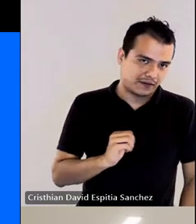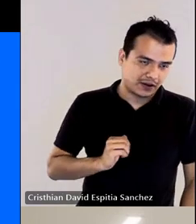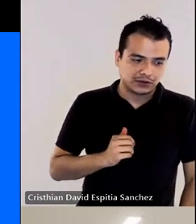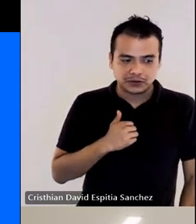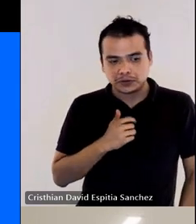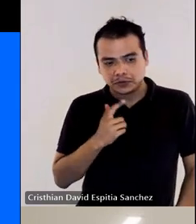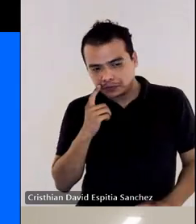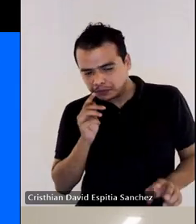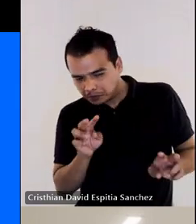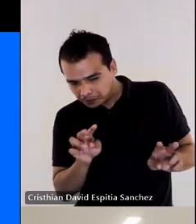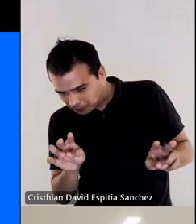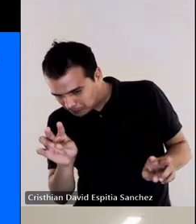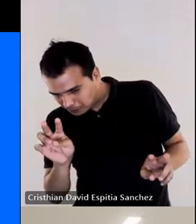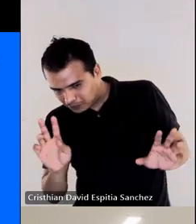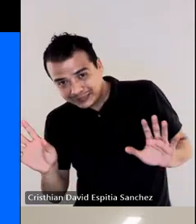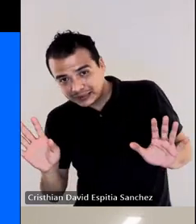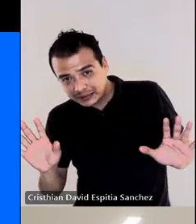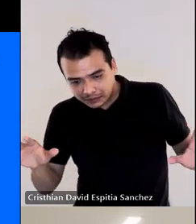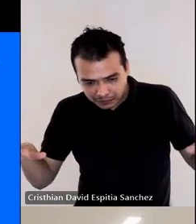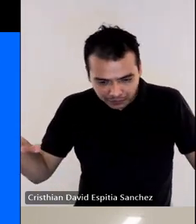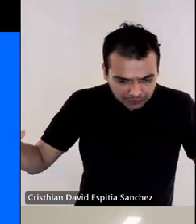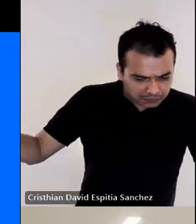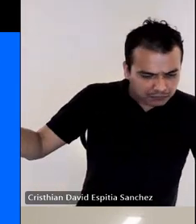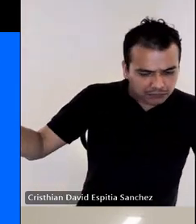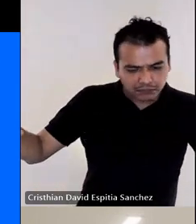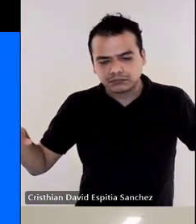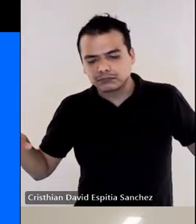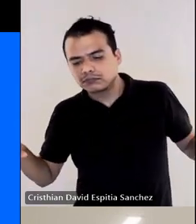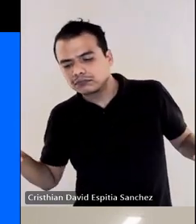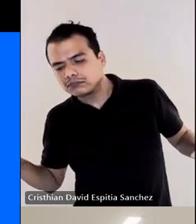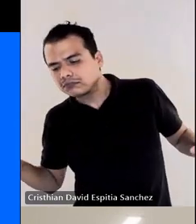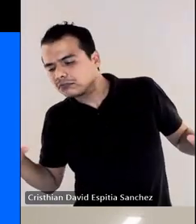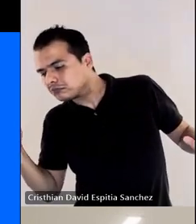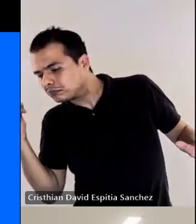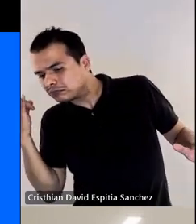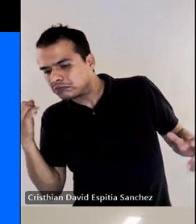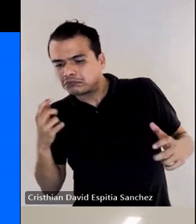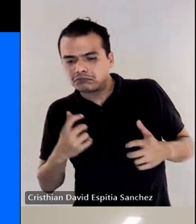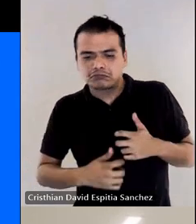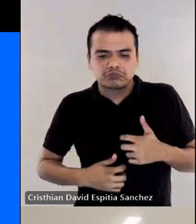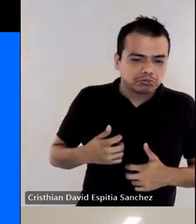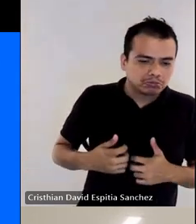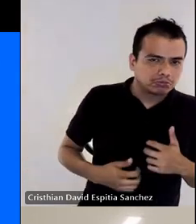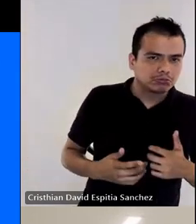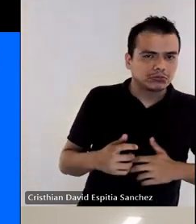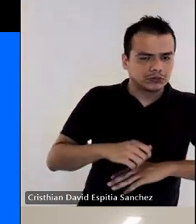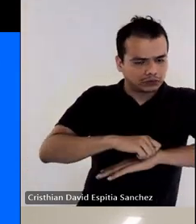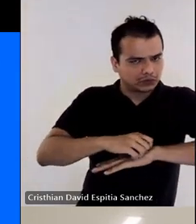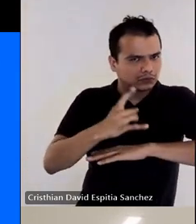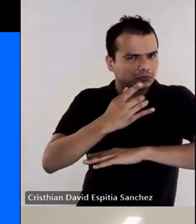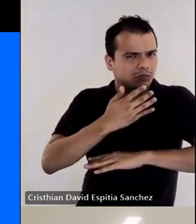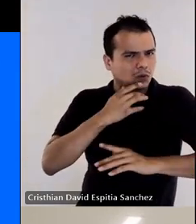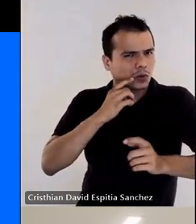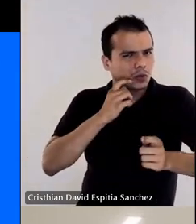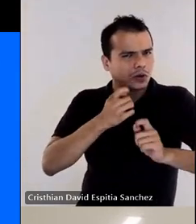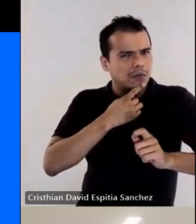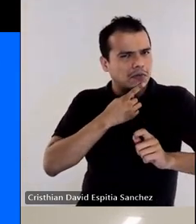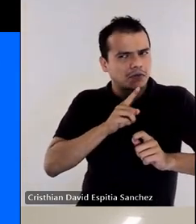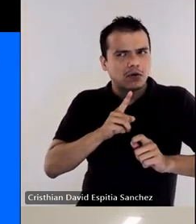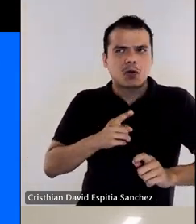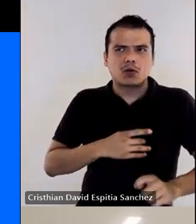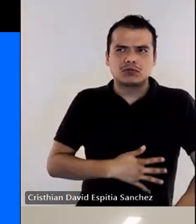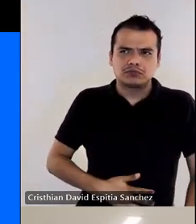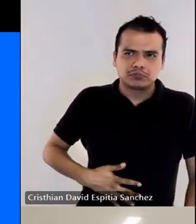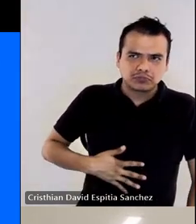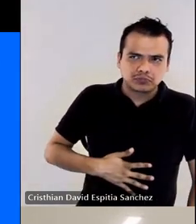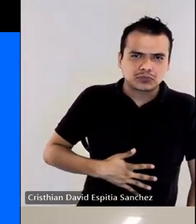discreta y simplemente ya revisar si tiene alguna otra alteración en la tonalidad de su piel, en el color de su abdomen,